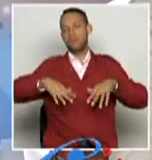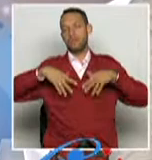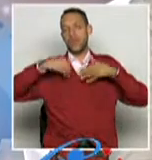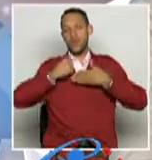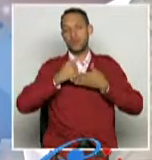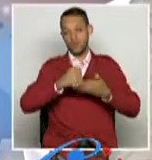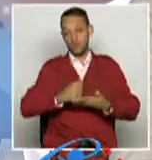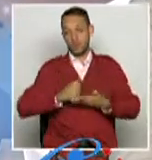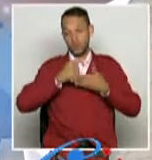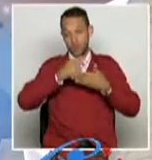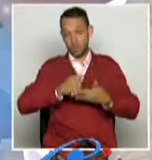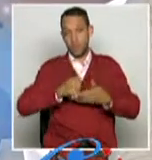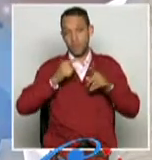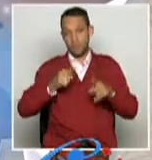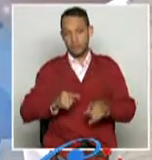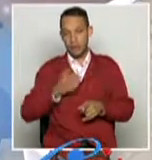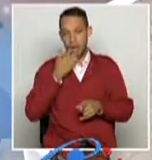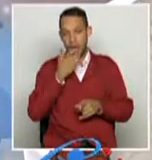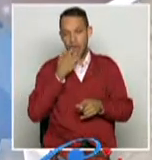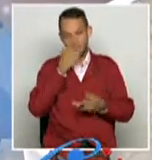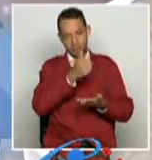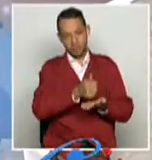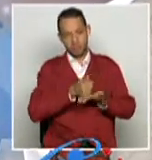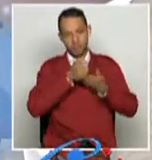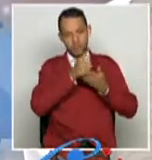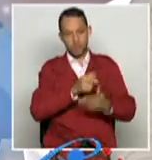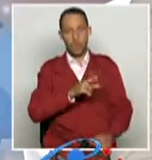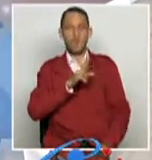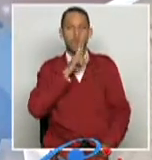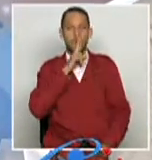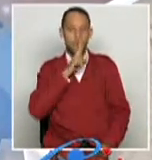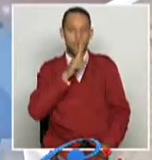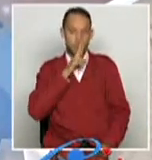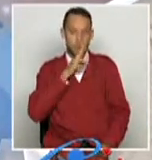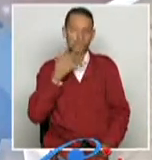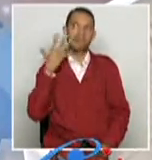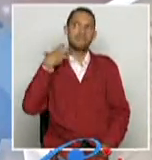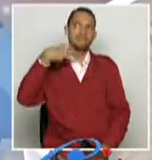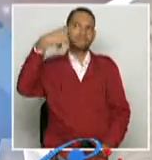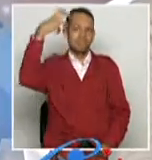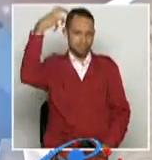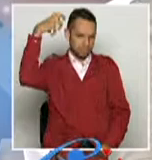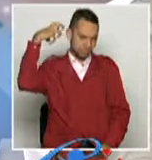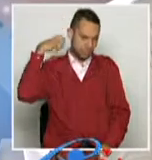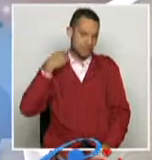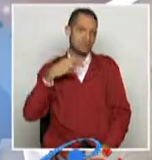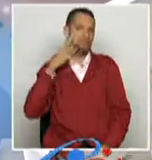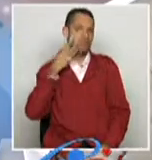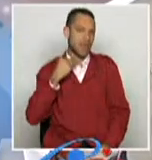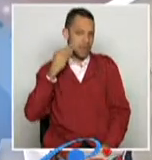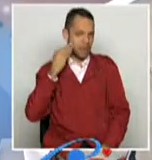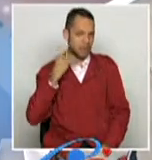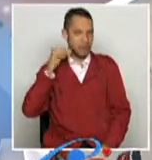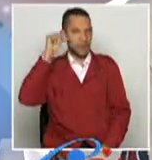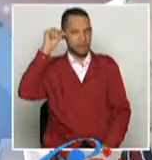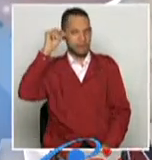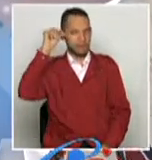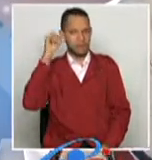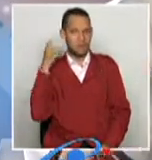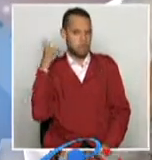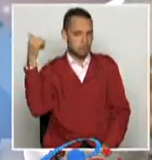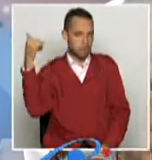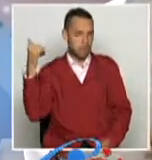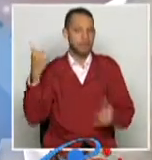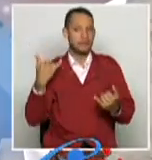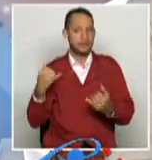aparecieron los tamascales, que eso era utilizado por los indígenas muchos años atrás. Entonces, lo que tenemos que hacer es